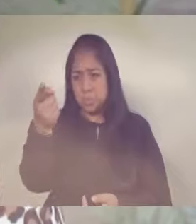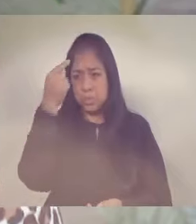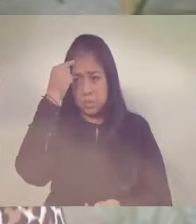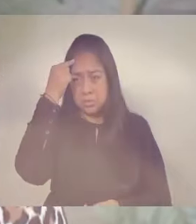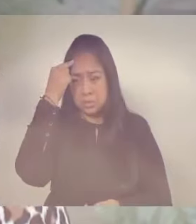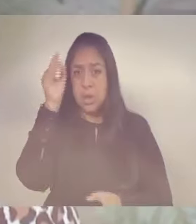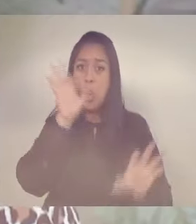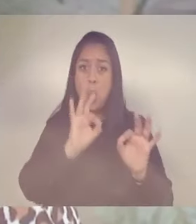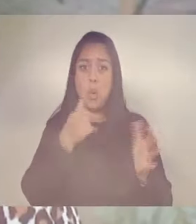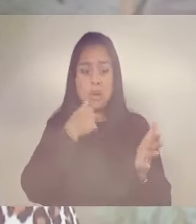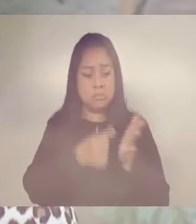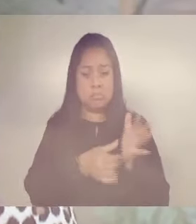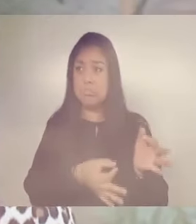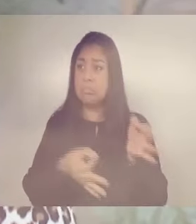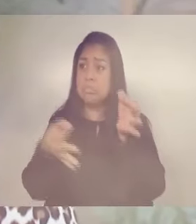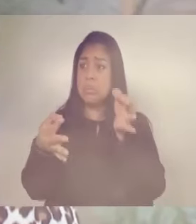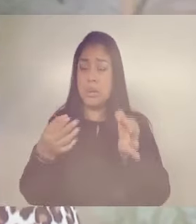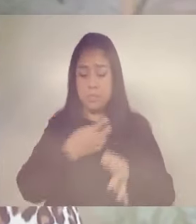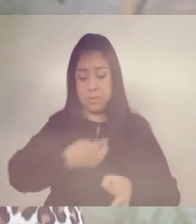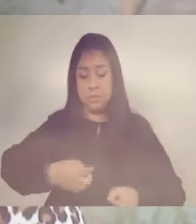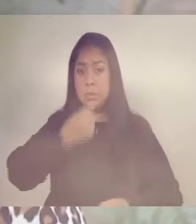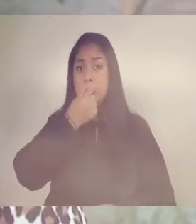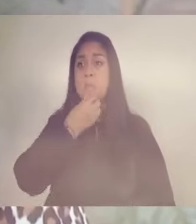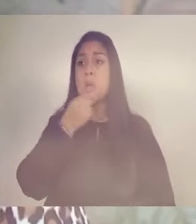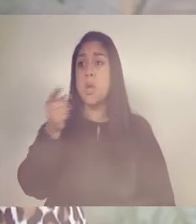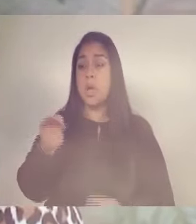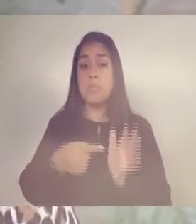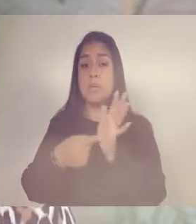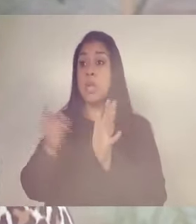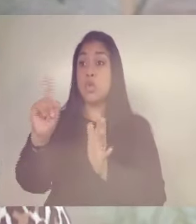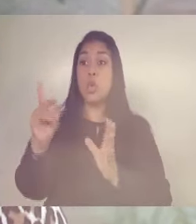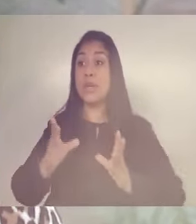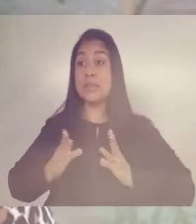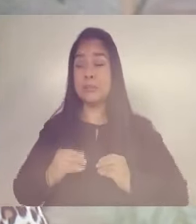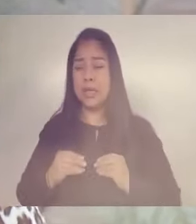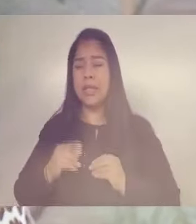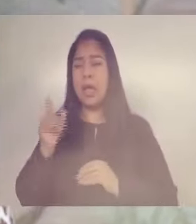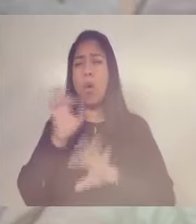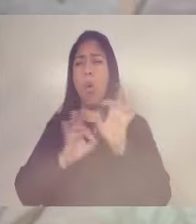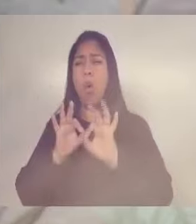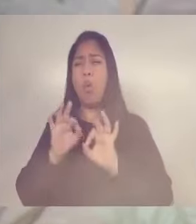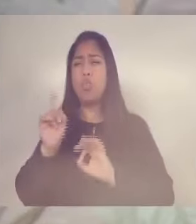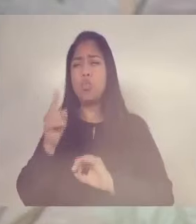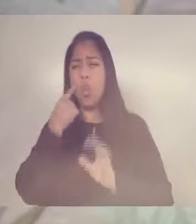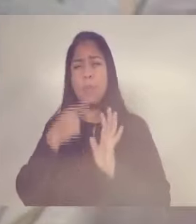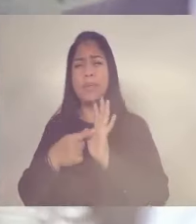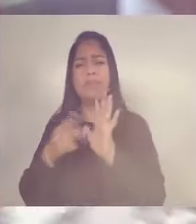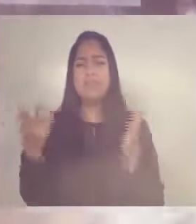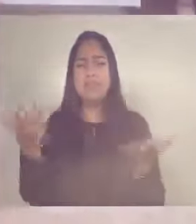o lo presentó ante el presidente y no fue aceptada su renuncia, si me pudiera aclarar eso. Gracias.